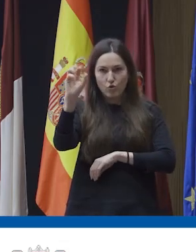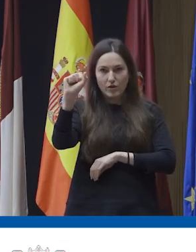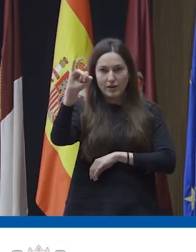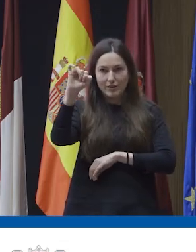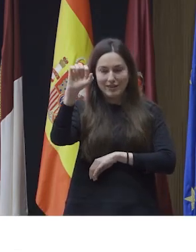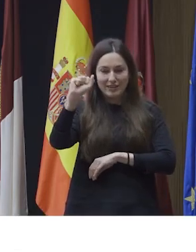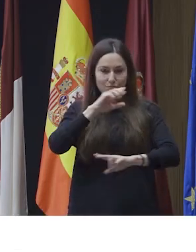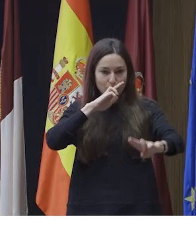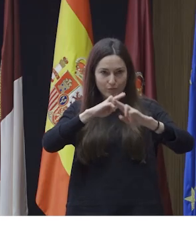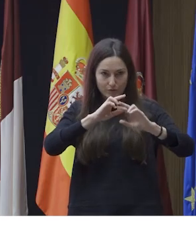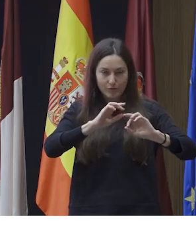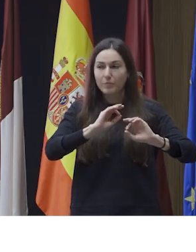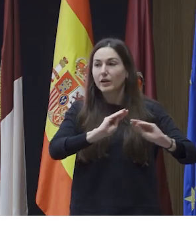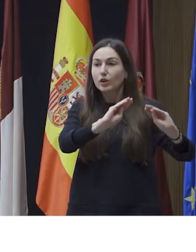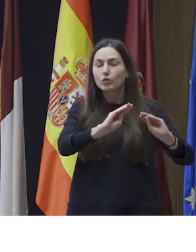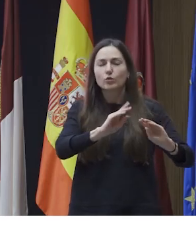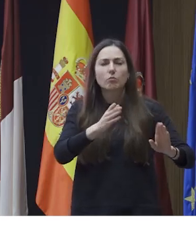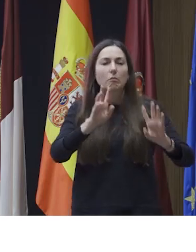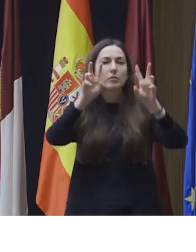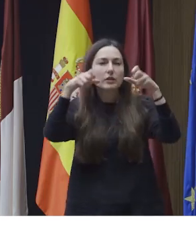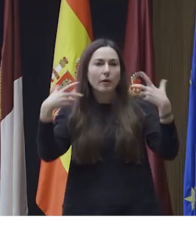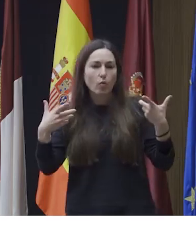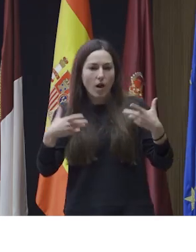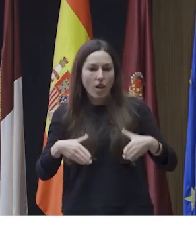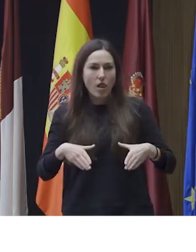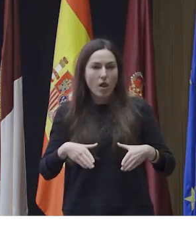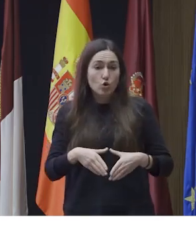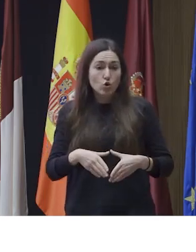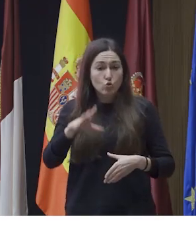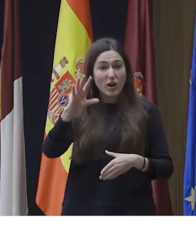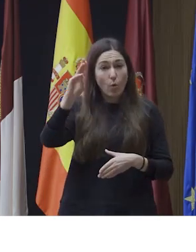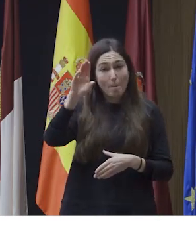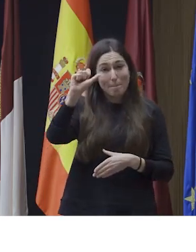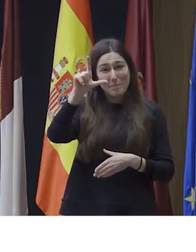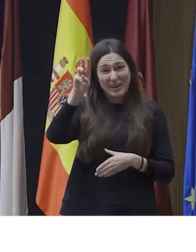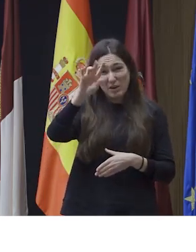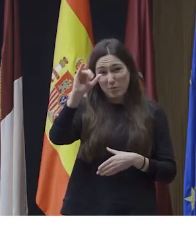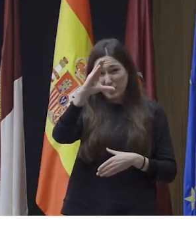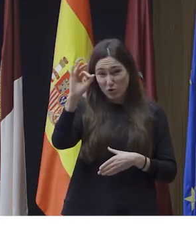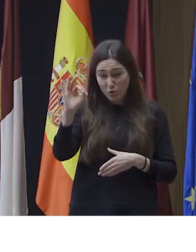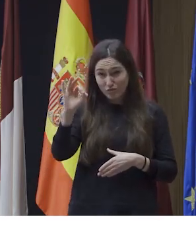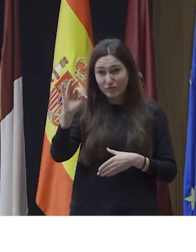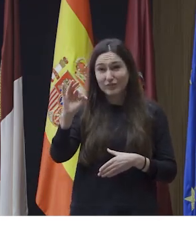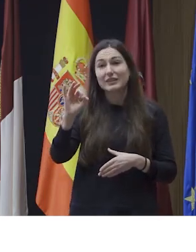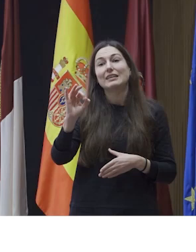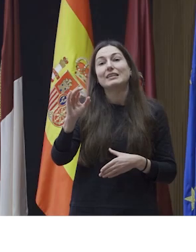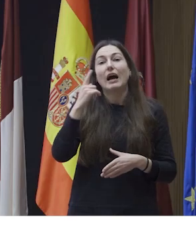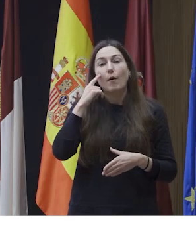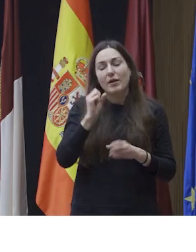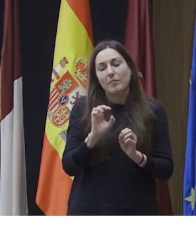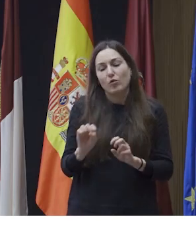este caso, de las disfunciones del suelo pélvico en la edad de la experiencia.